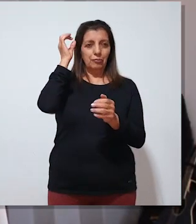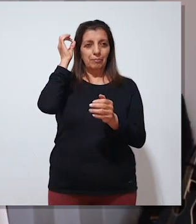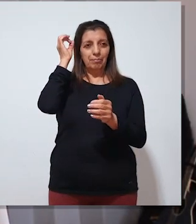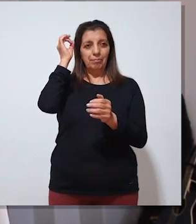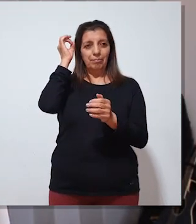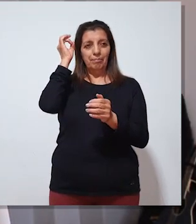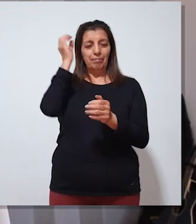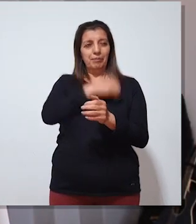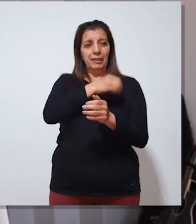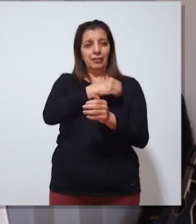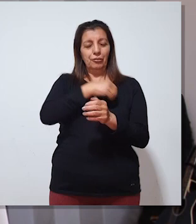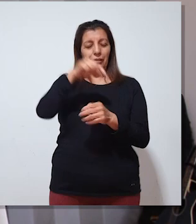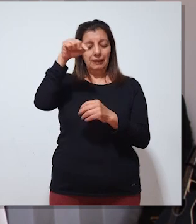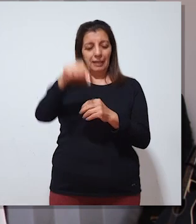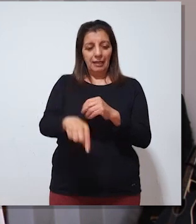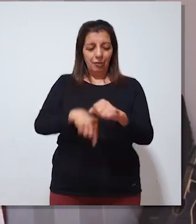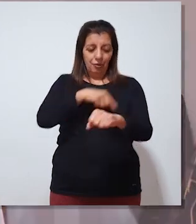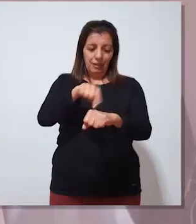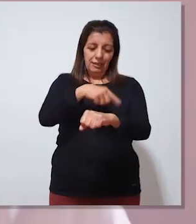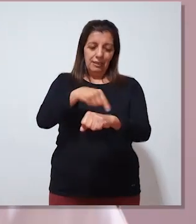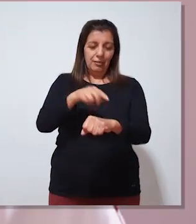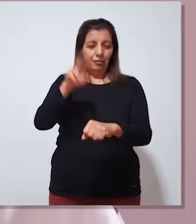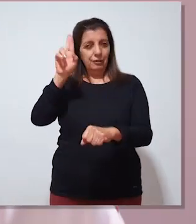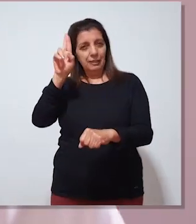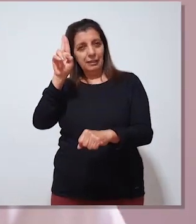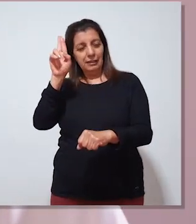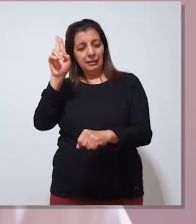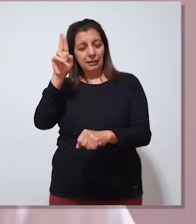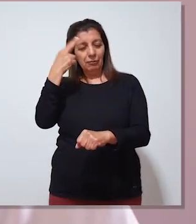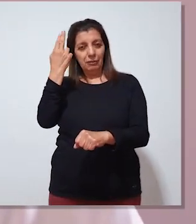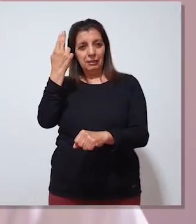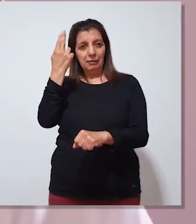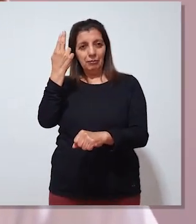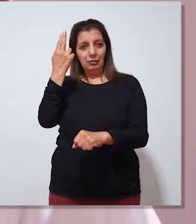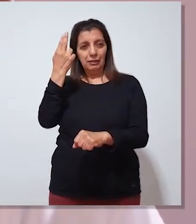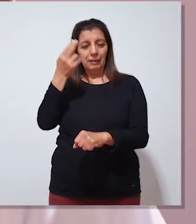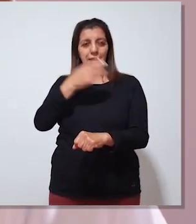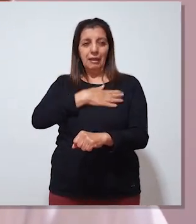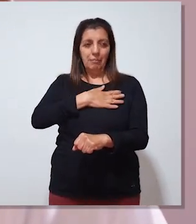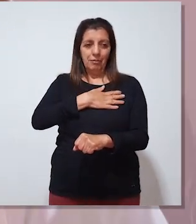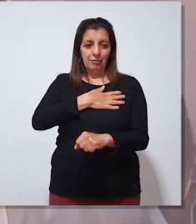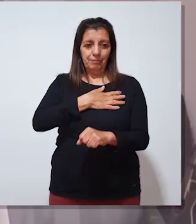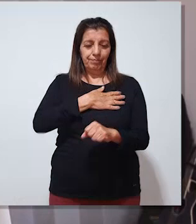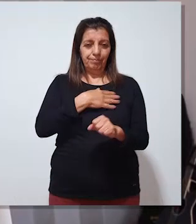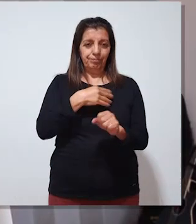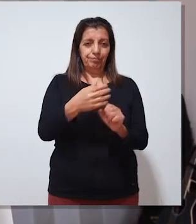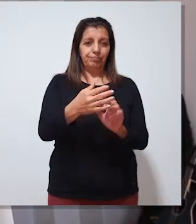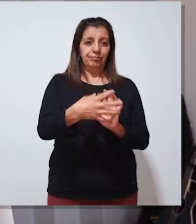hora de nuestra muerte. Amén. Nuestra Señora del Rosario, ruega por